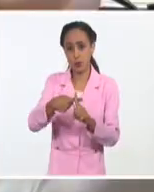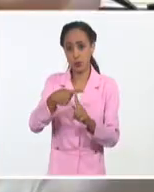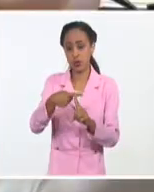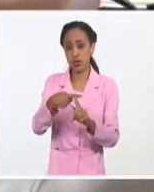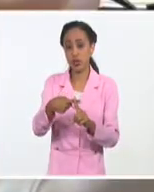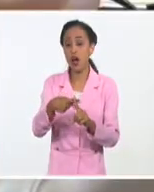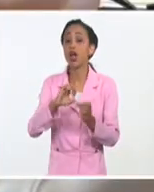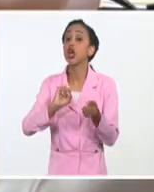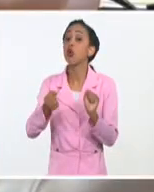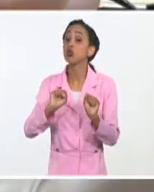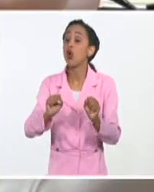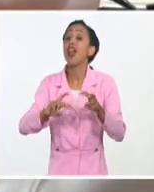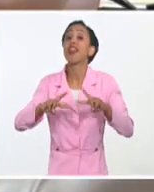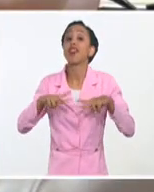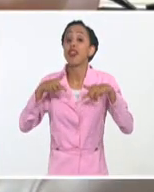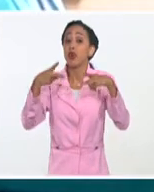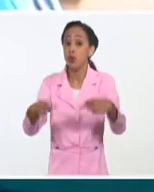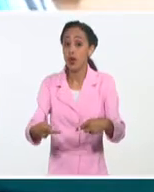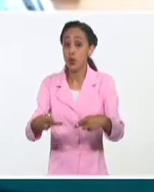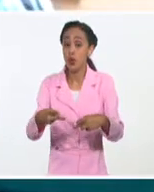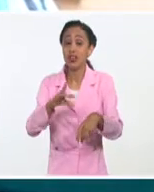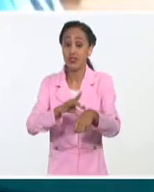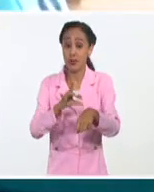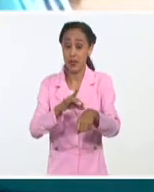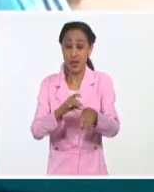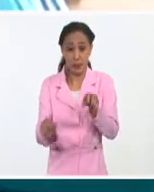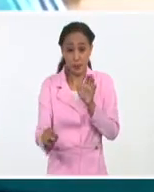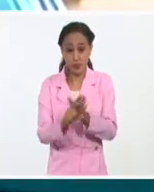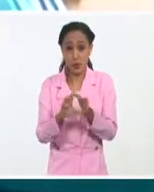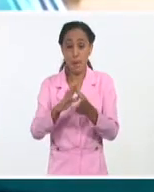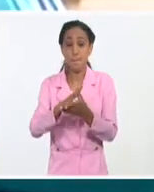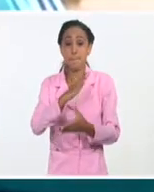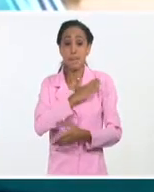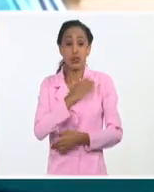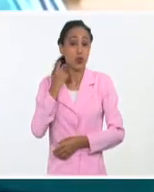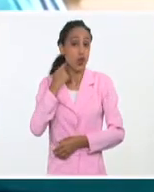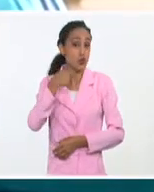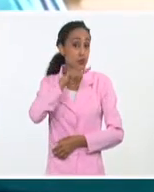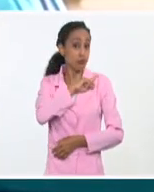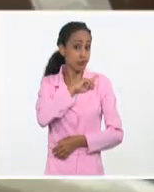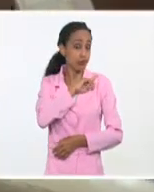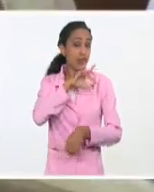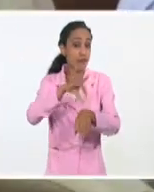una enfermedad que desde su llegada al país en marzo del pasado año ha afectado a más de